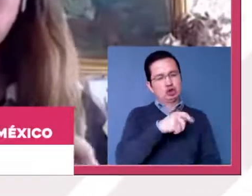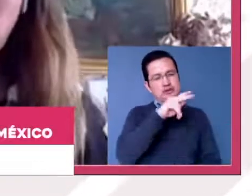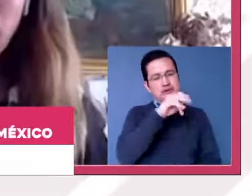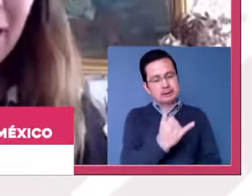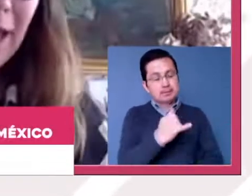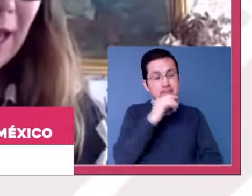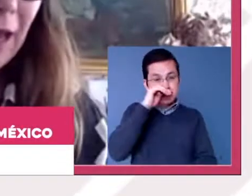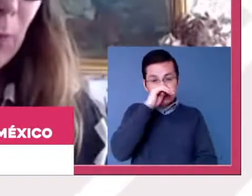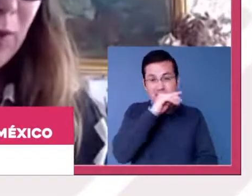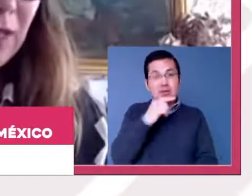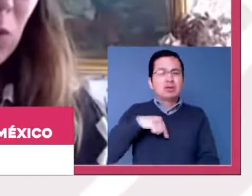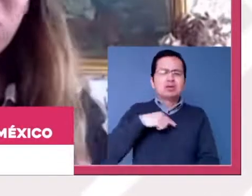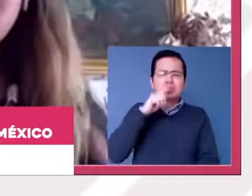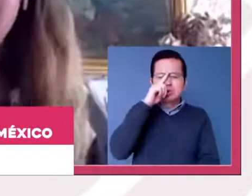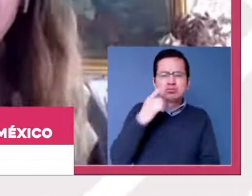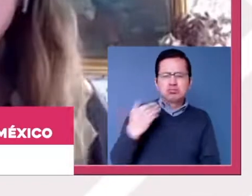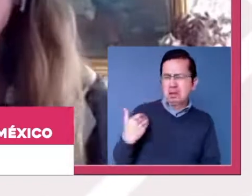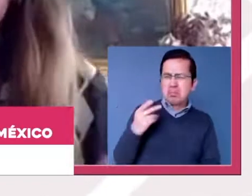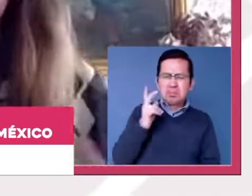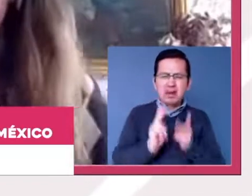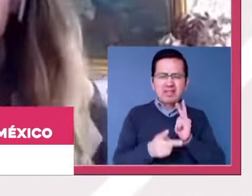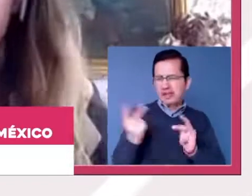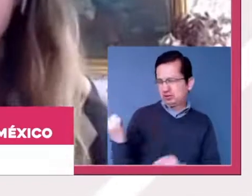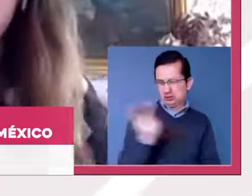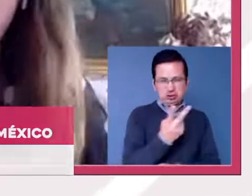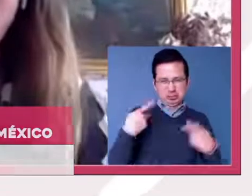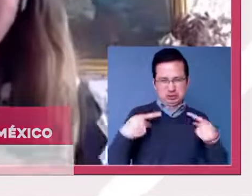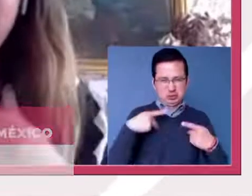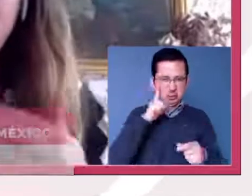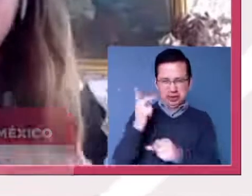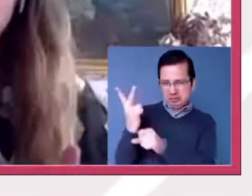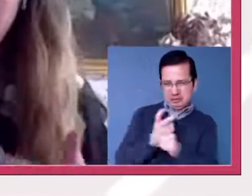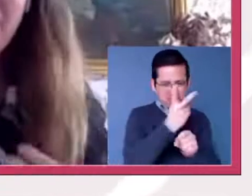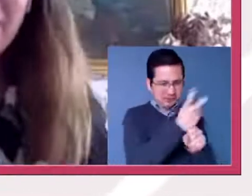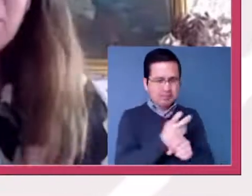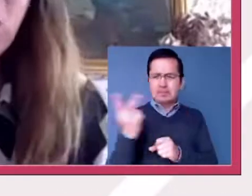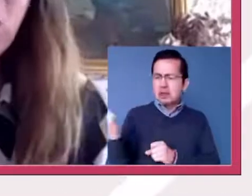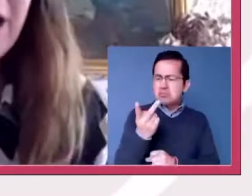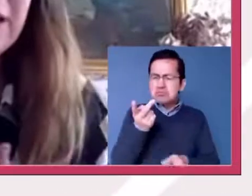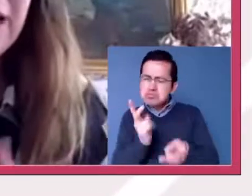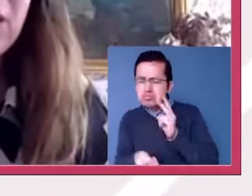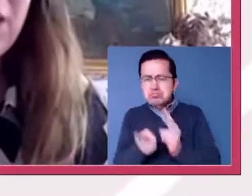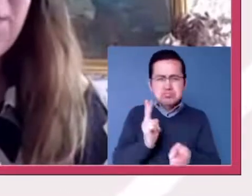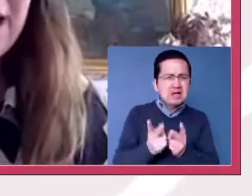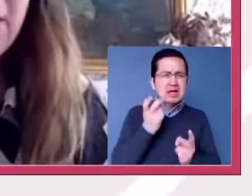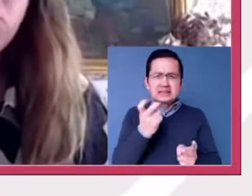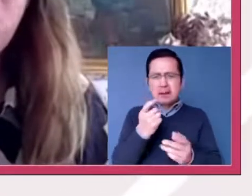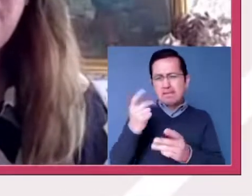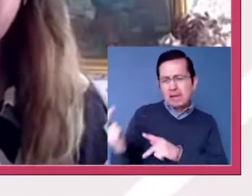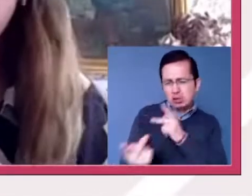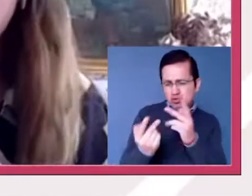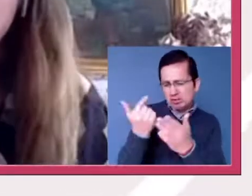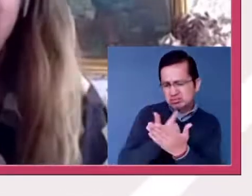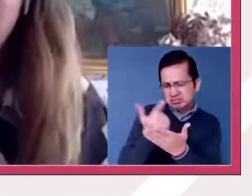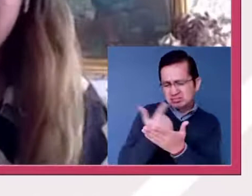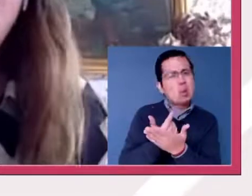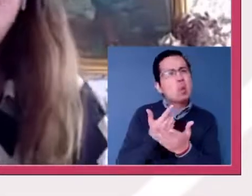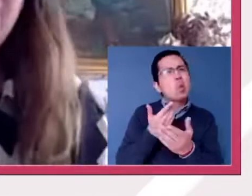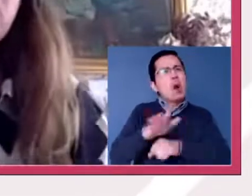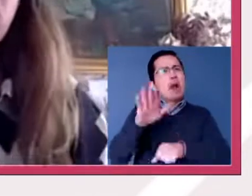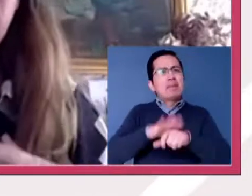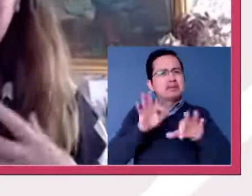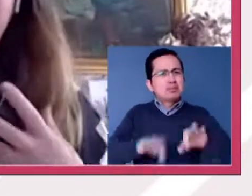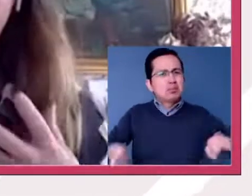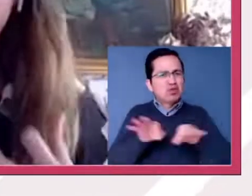invitadas sobre pues algunos datos que nos llaman la atención y que creemos que hay que explorar de una manera mucho más profunda,